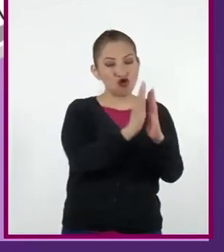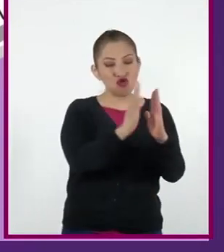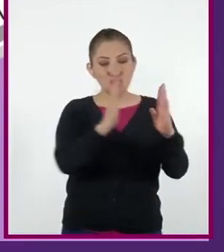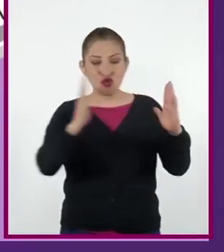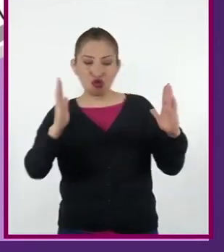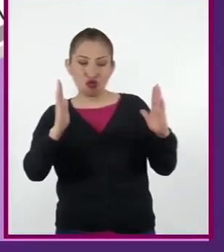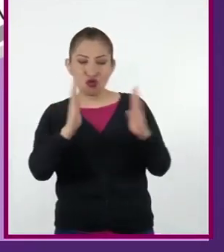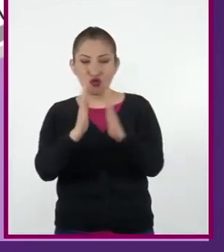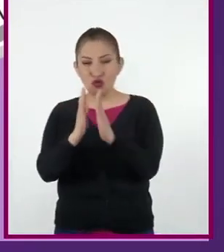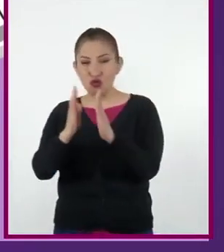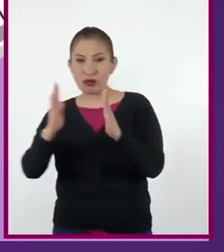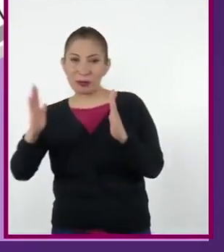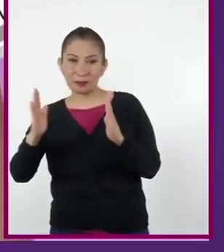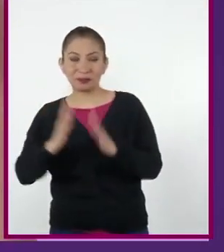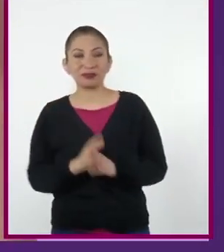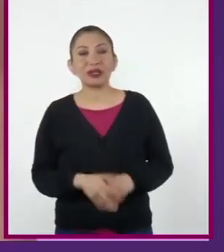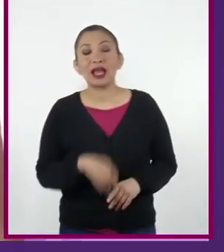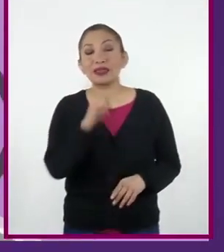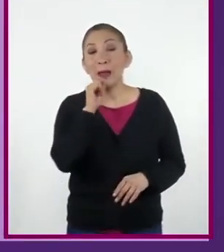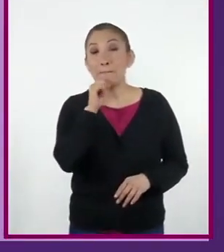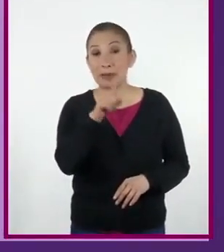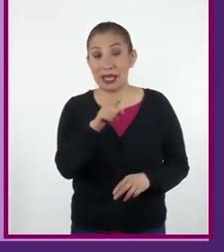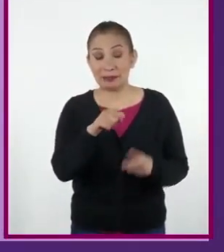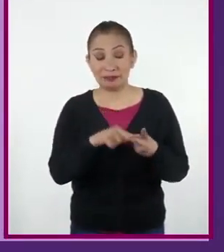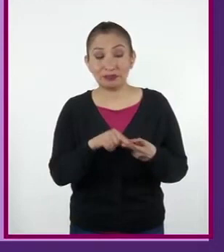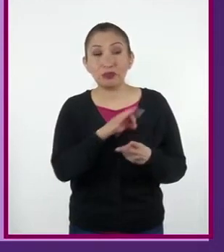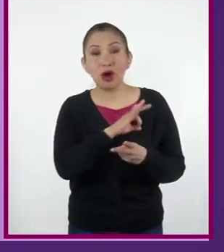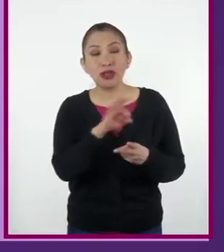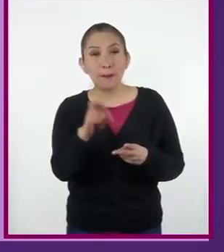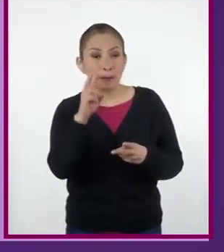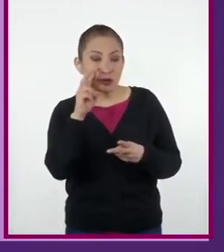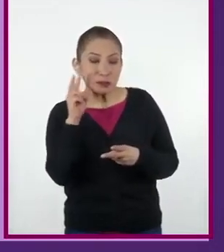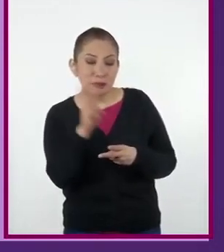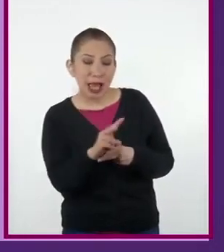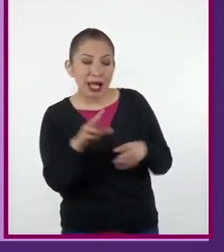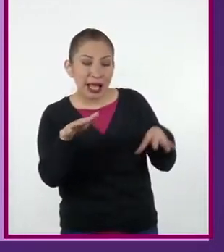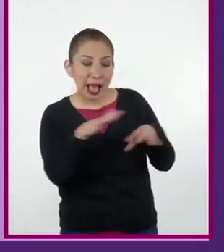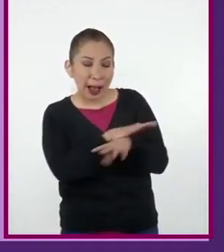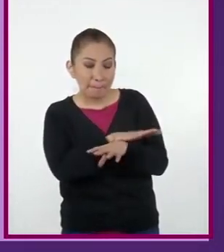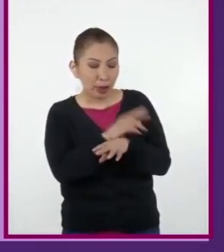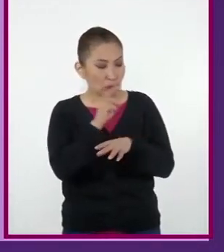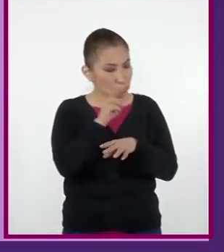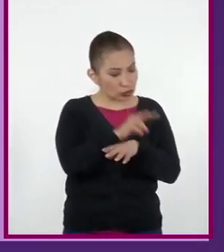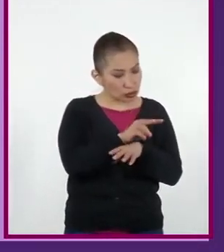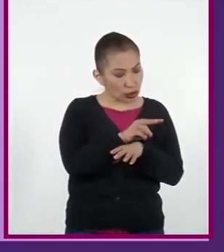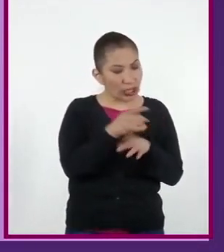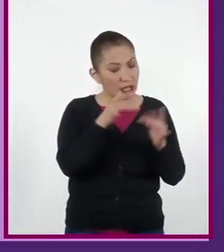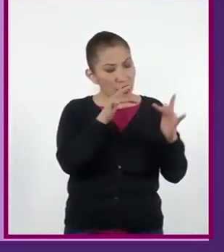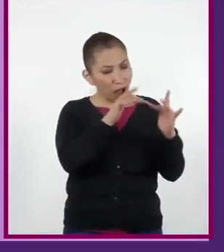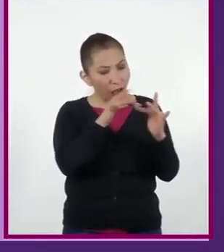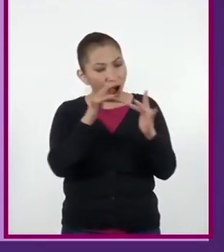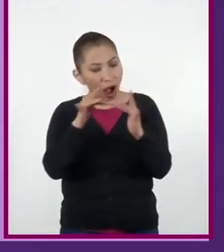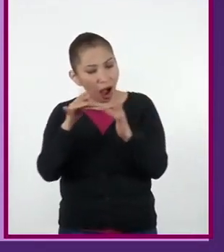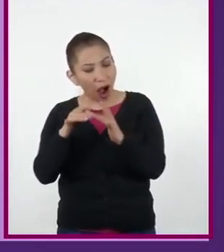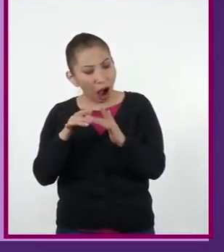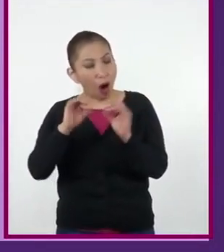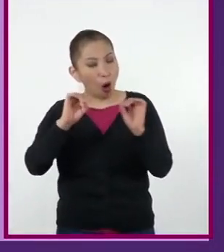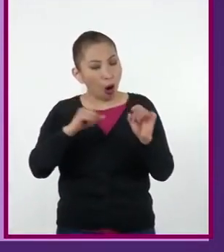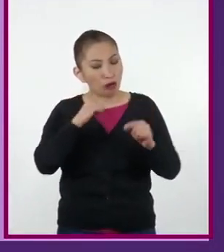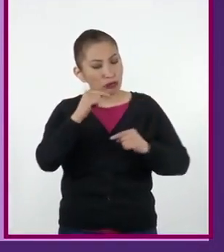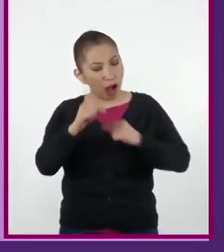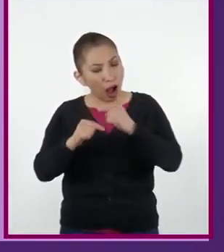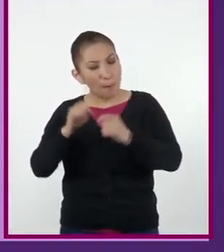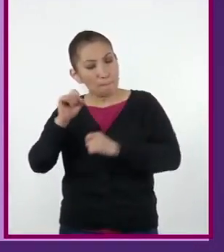los mismos. Al mismo tiempo, podemos identificar cambios, continuidades y